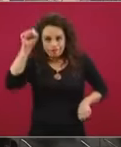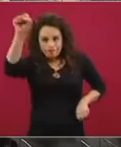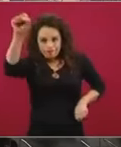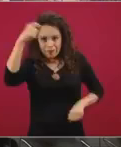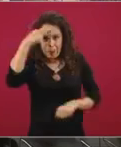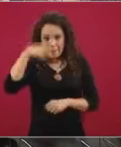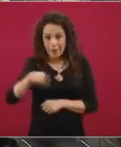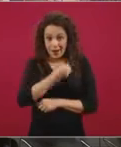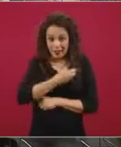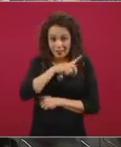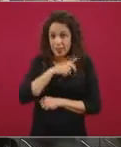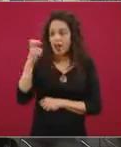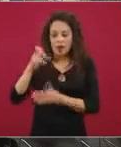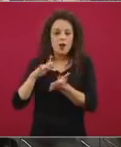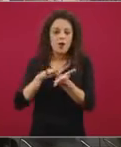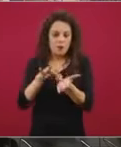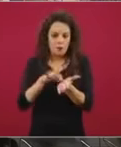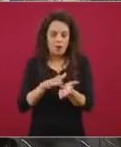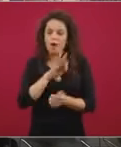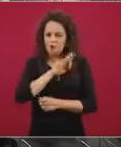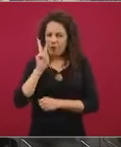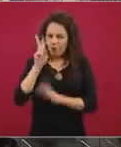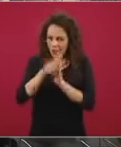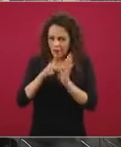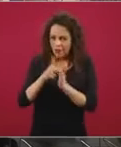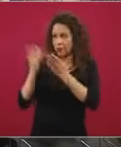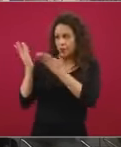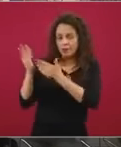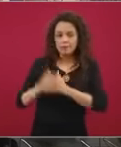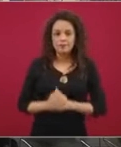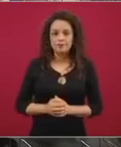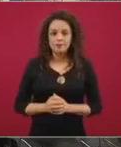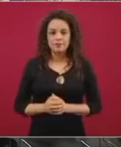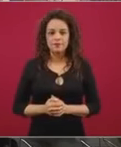veamos un video rápido y regresamos contigo a las preguntas.